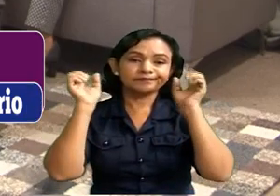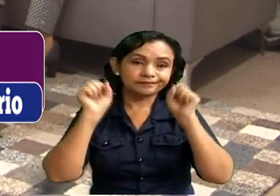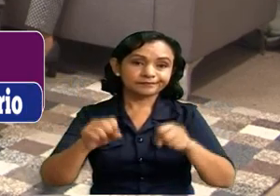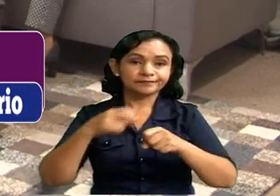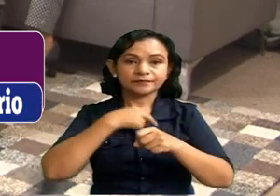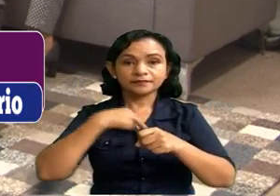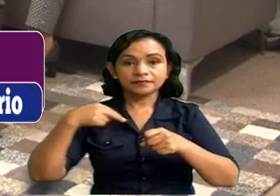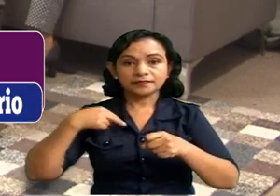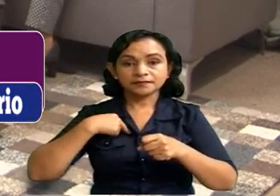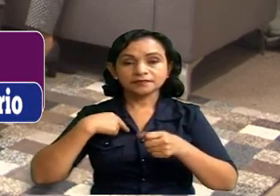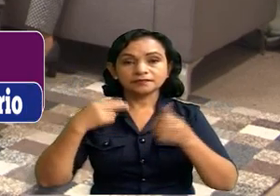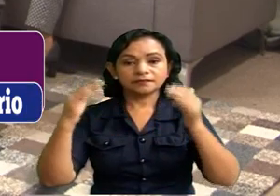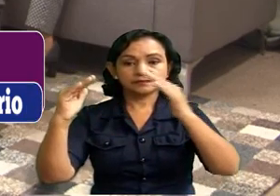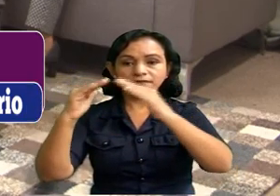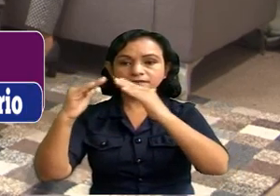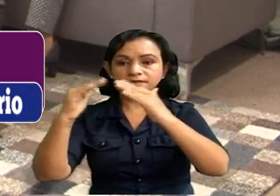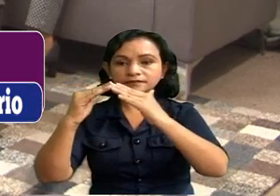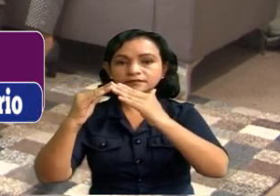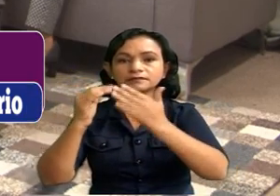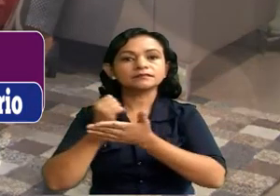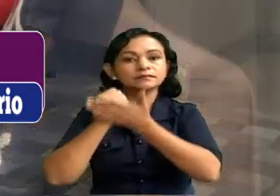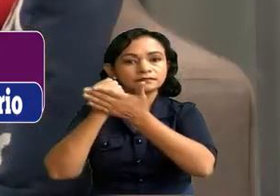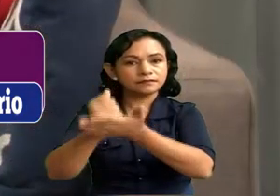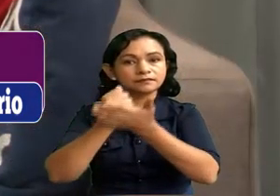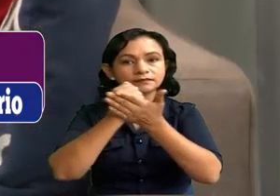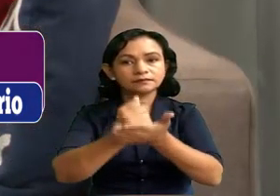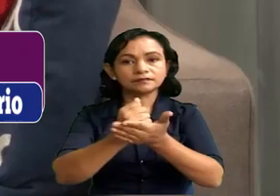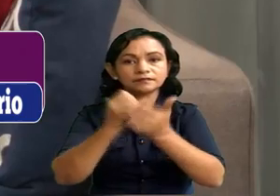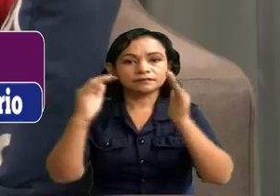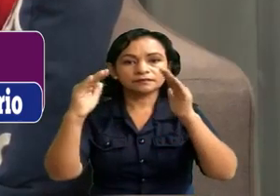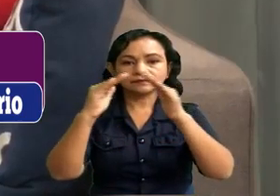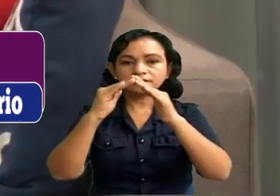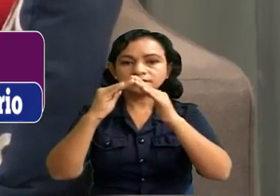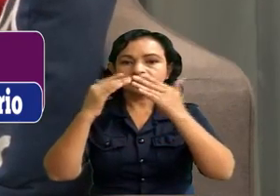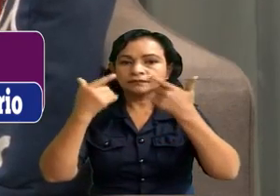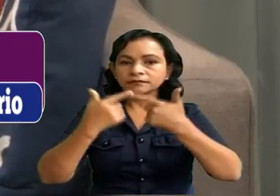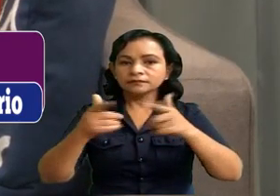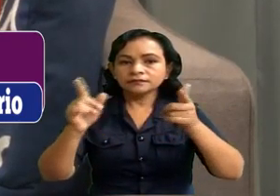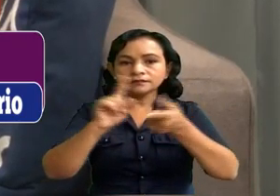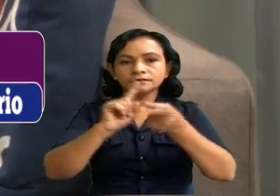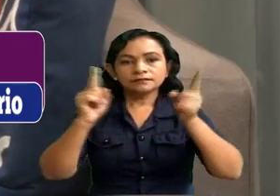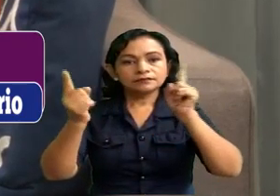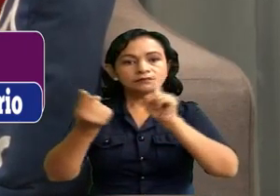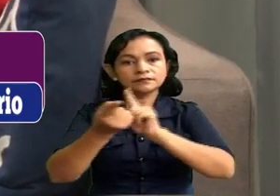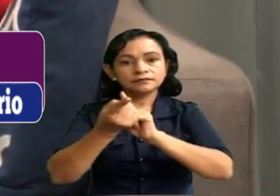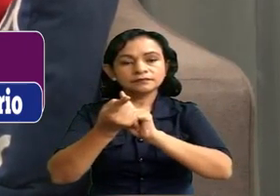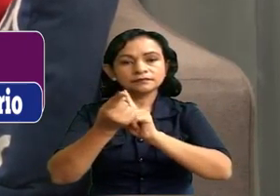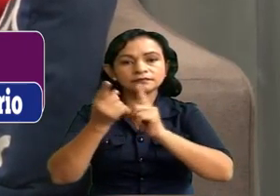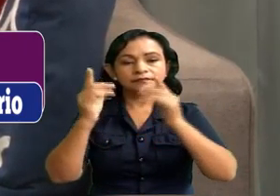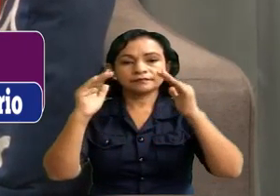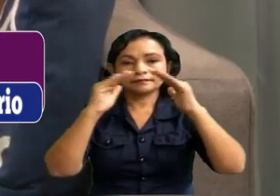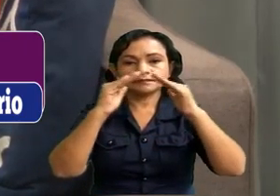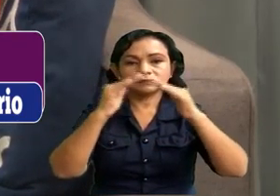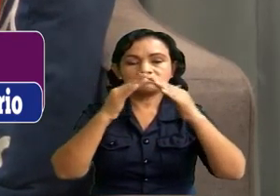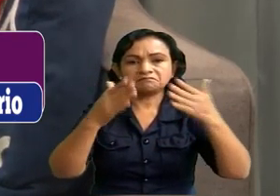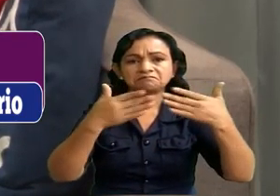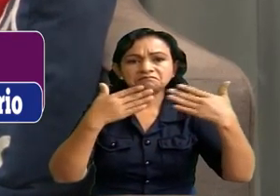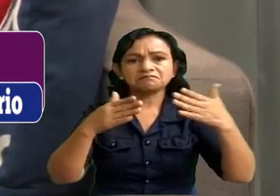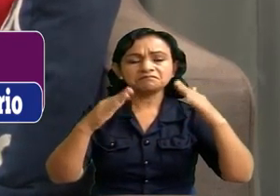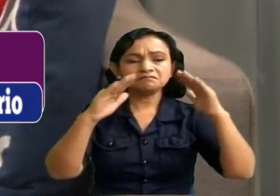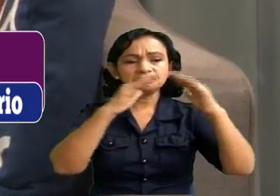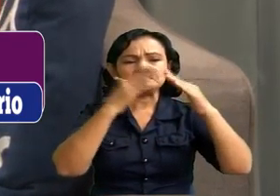diera. Las viviendas solidarias, que son gratuitas, cambiamos las casas de cartón, las casas de